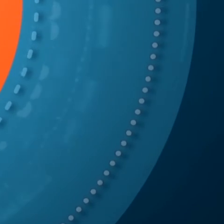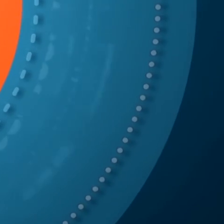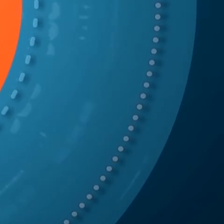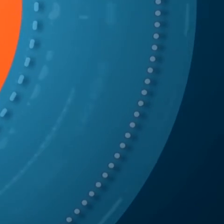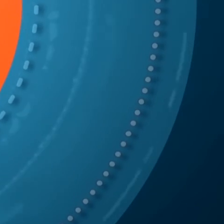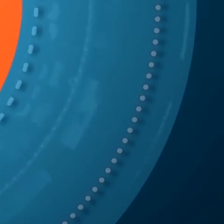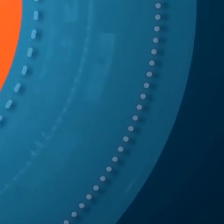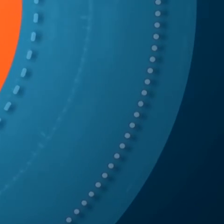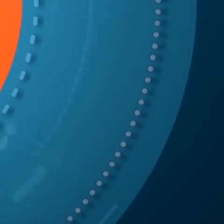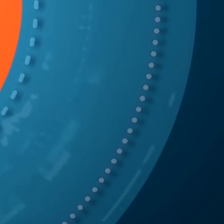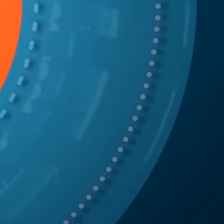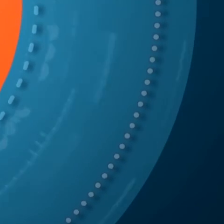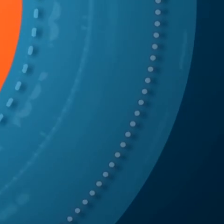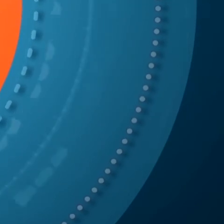¡Gracias!